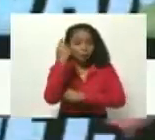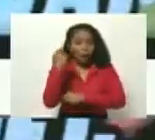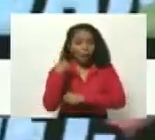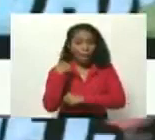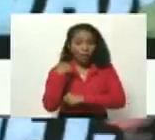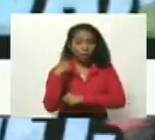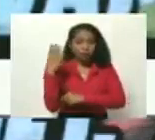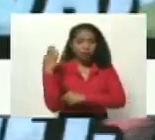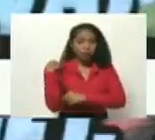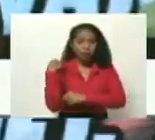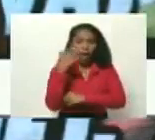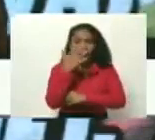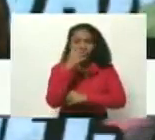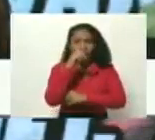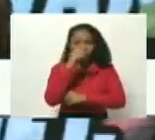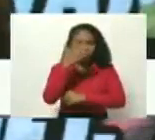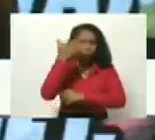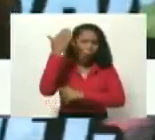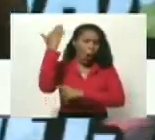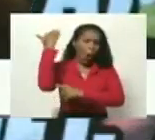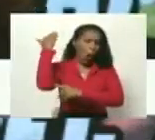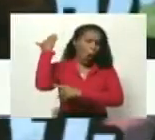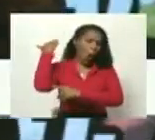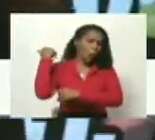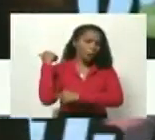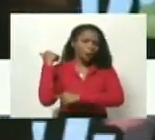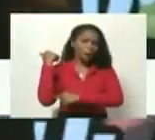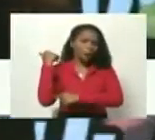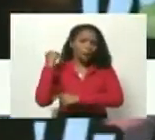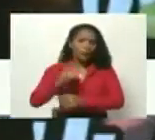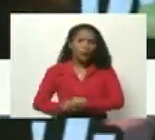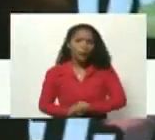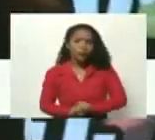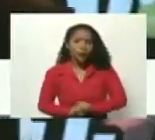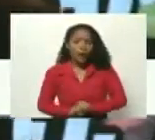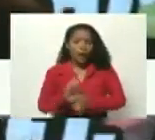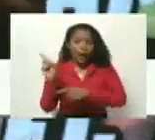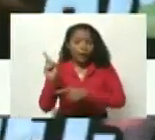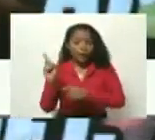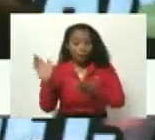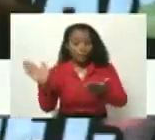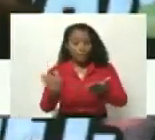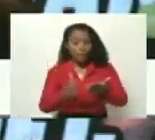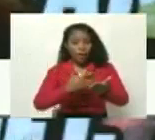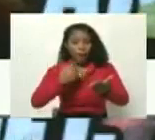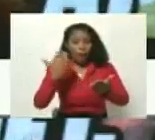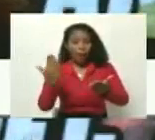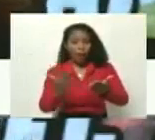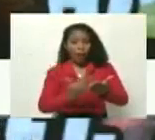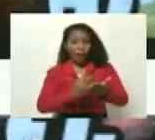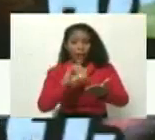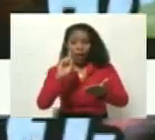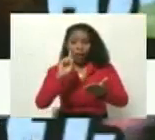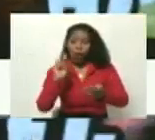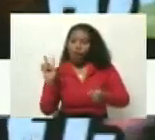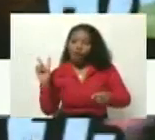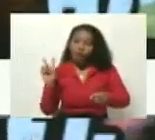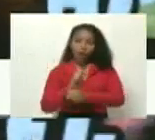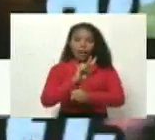años, pasando por Jean Sharp, estos manuales de la no violencia,